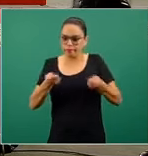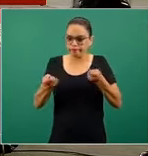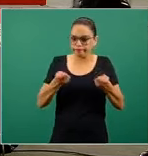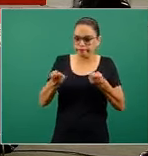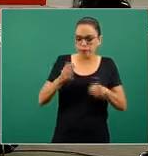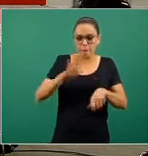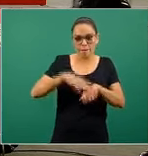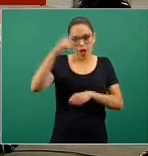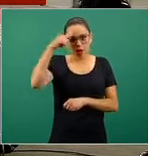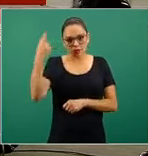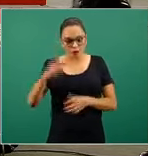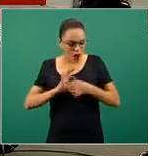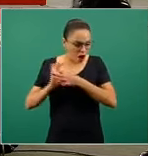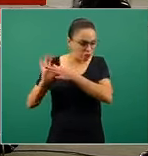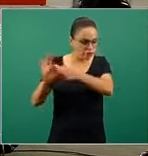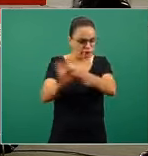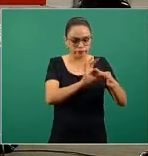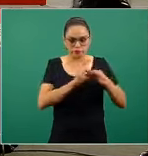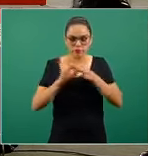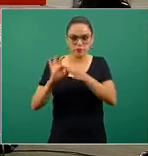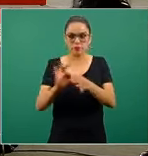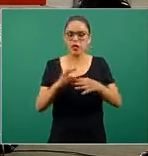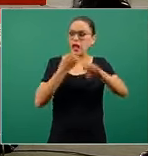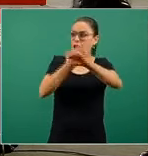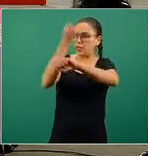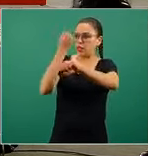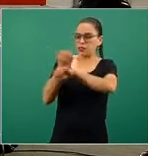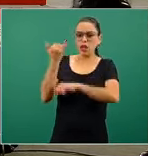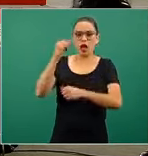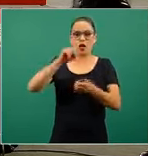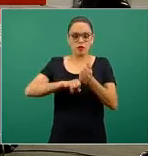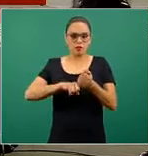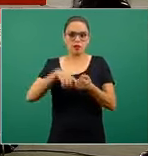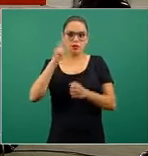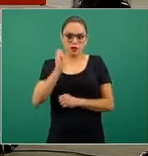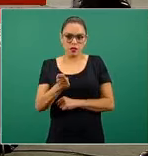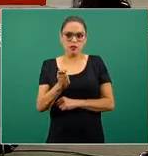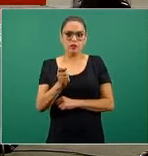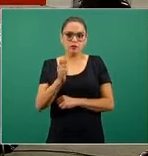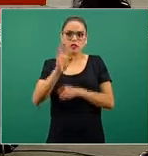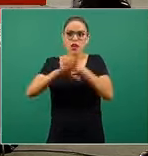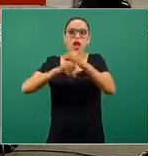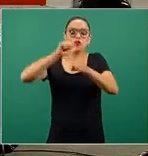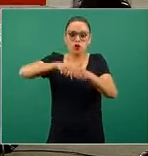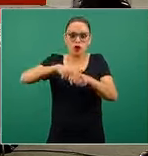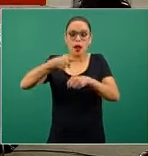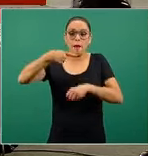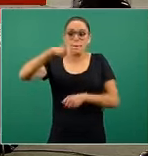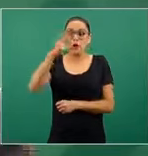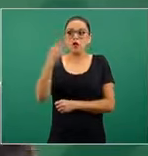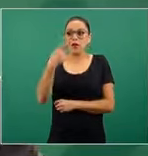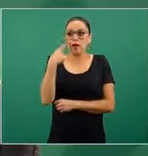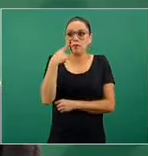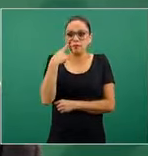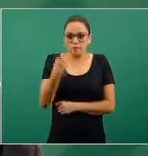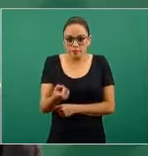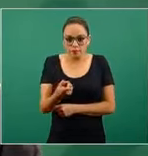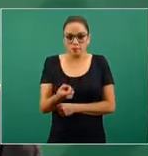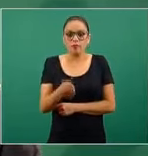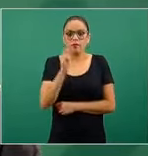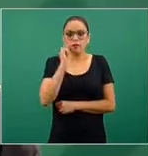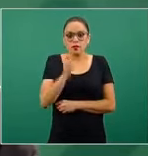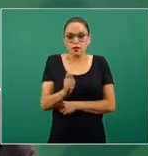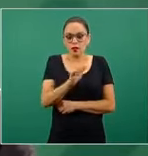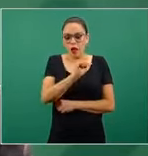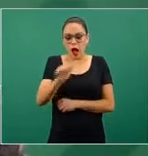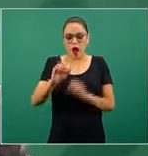autoridades estatales y las instituciones nacionales. Pero vamos a ver en qué punto de la organización